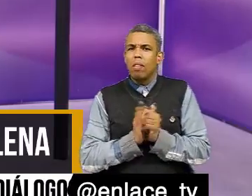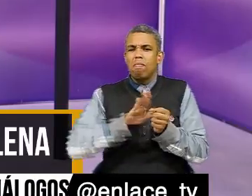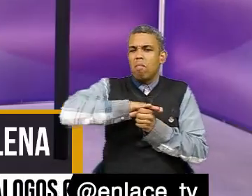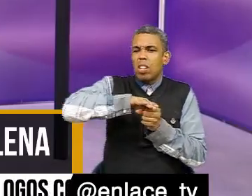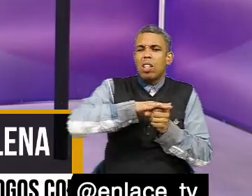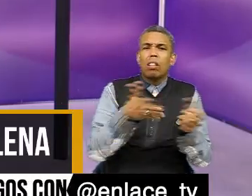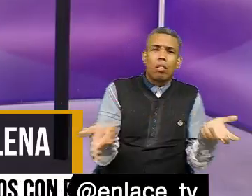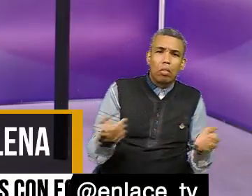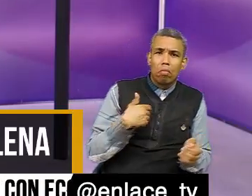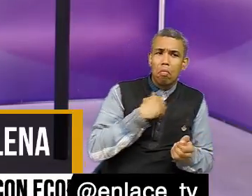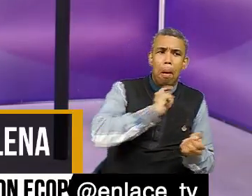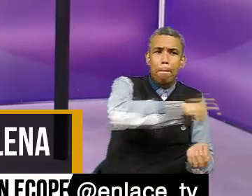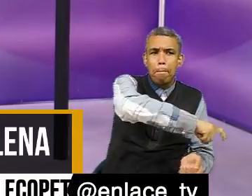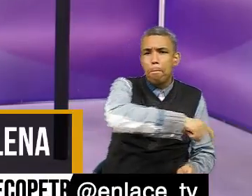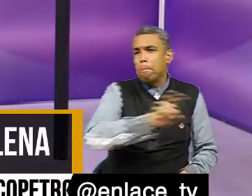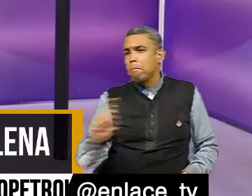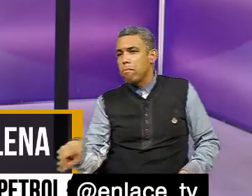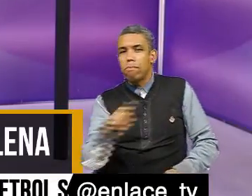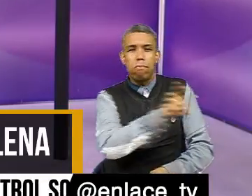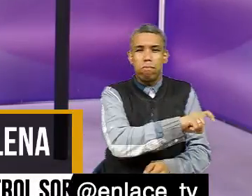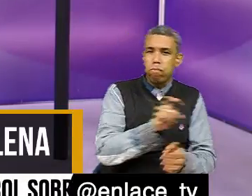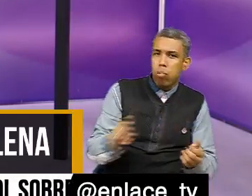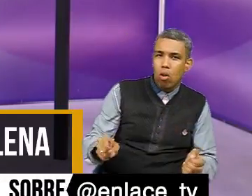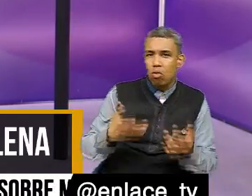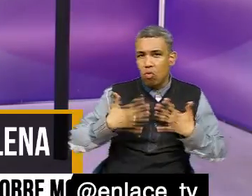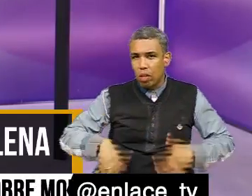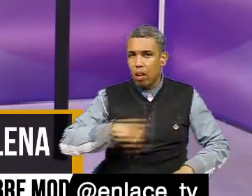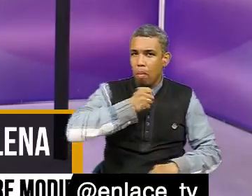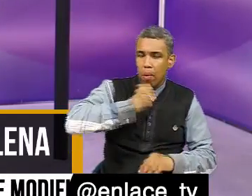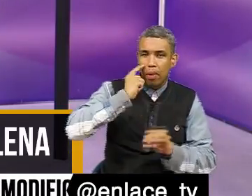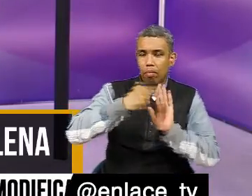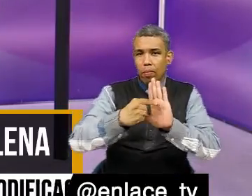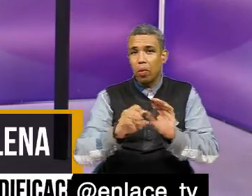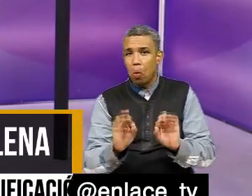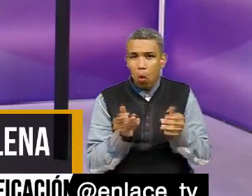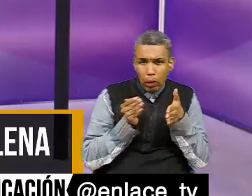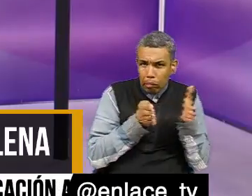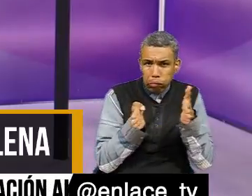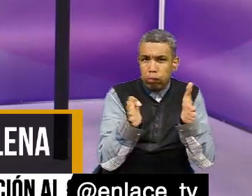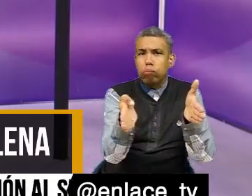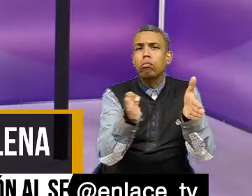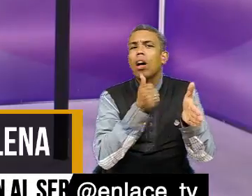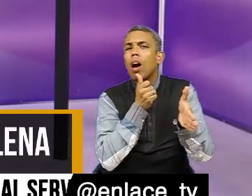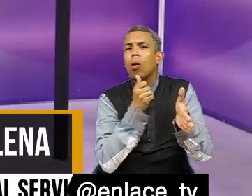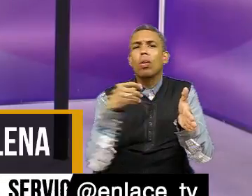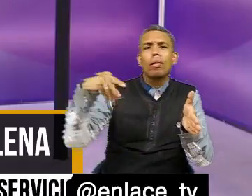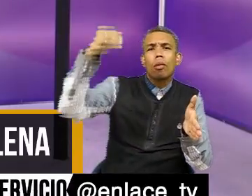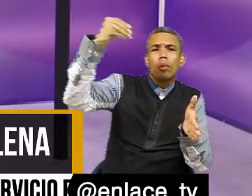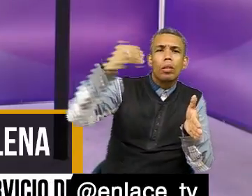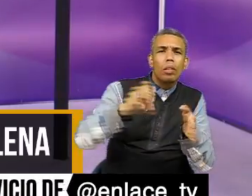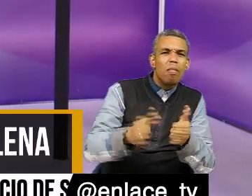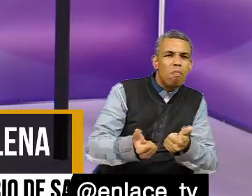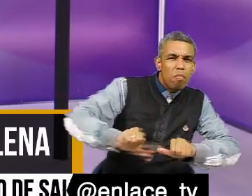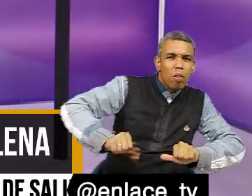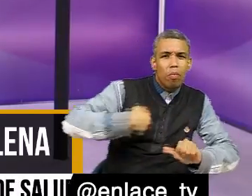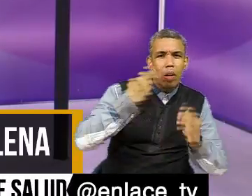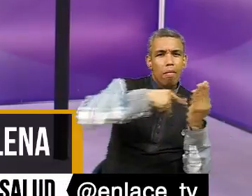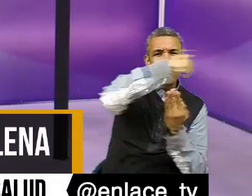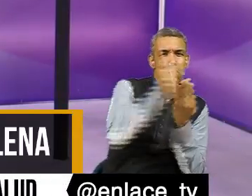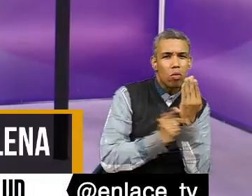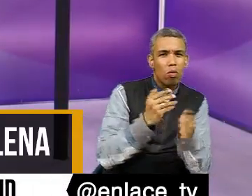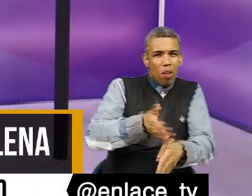aquí en el río Magdalena por la importancia de la decisión que va a ocurrir. O se salva el río Magdalena, se salva el proyecto, ¿qué va a pasar? ¿Qué va a pasar con la promesa del presidente Santos